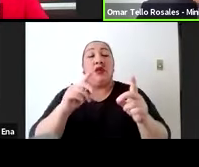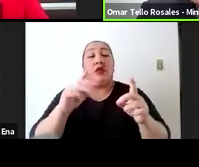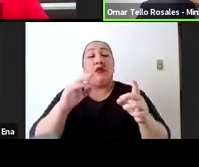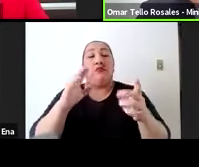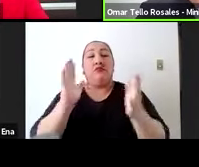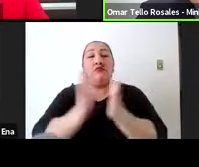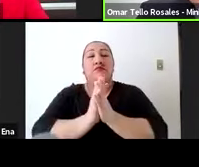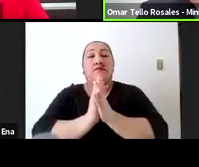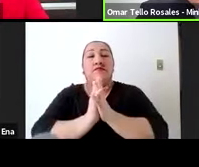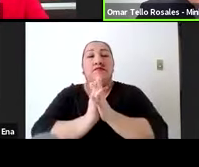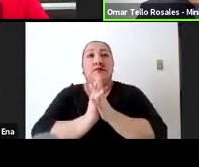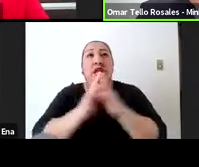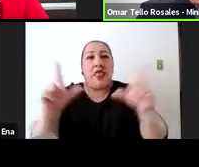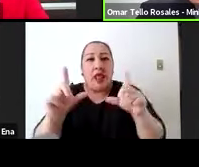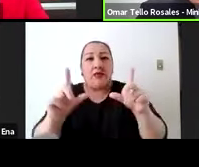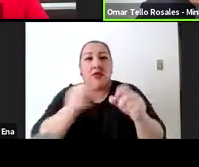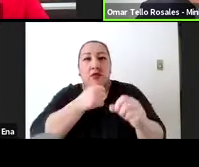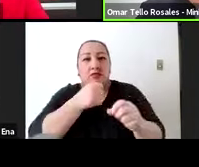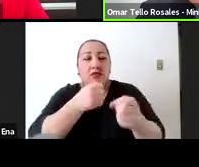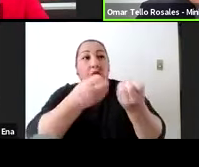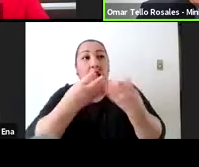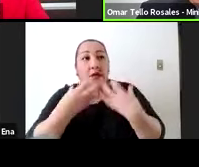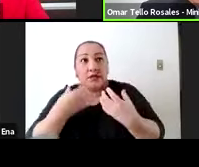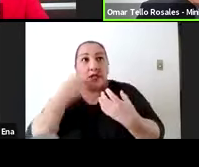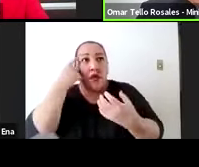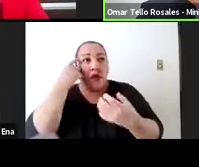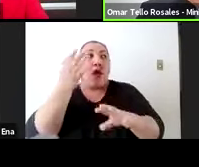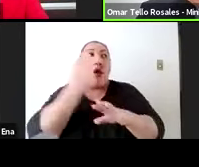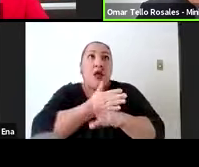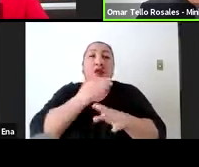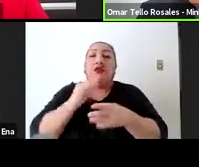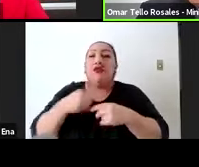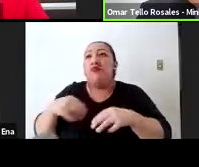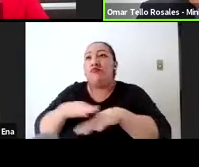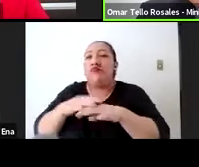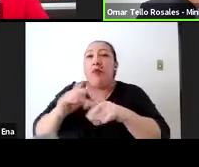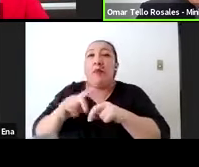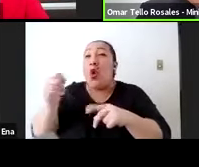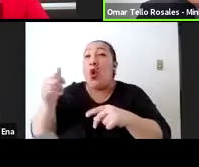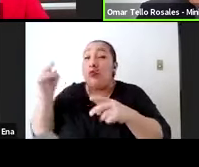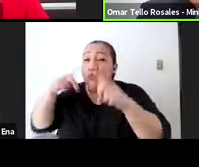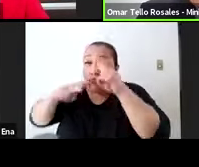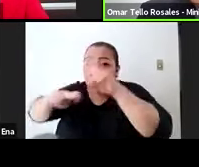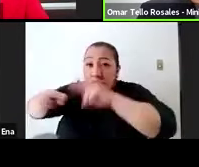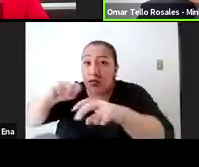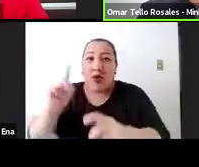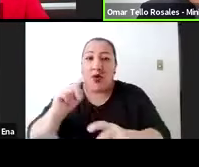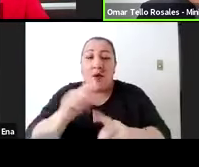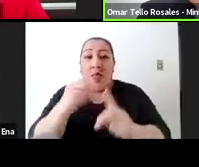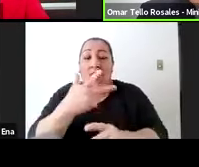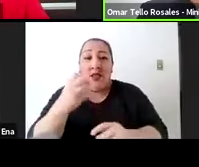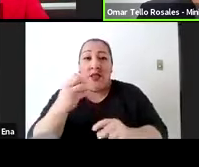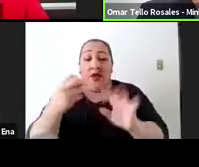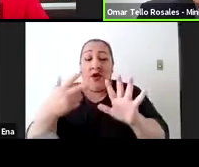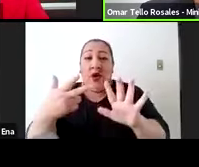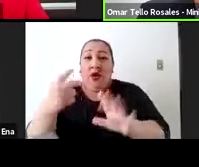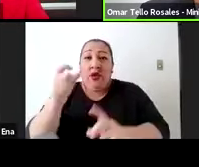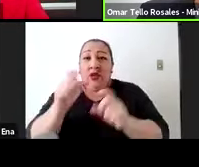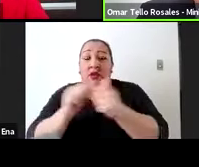decir, durante el tiempo de aislamiento, solo 308 personas o comunicaciones